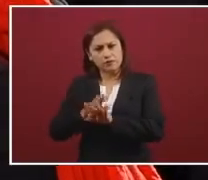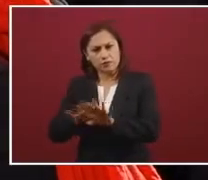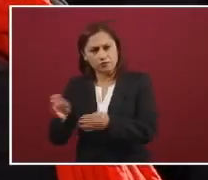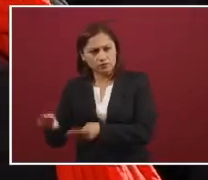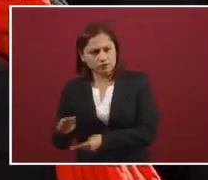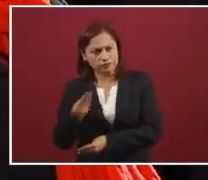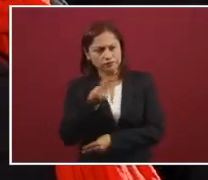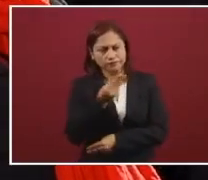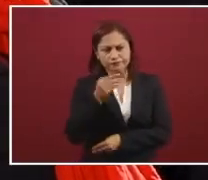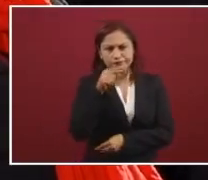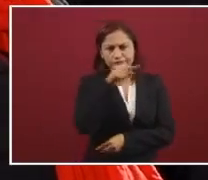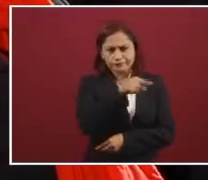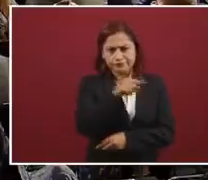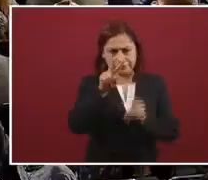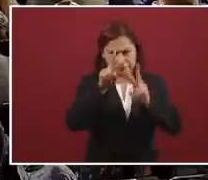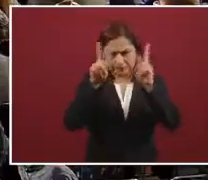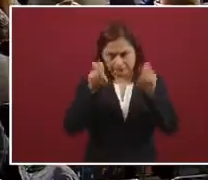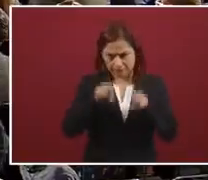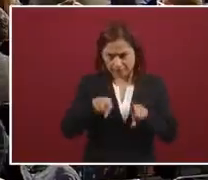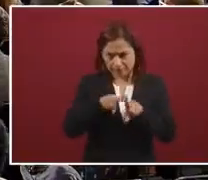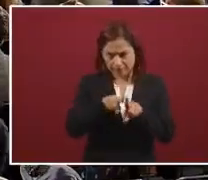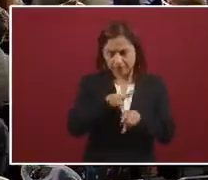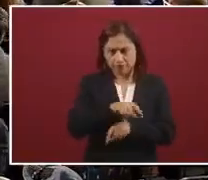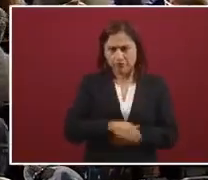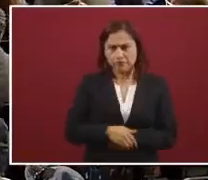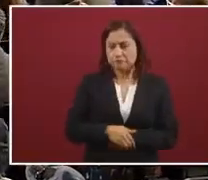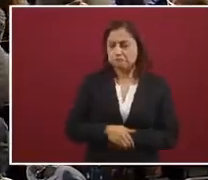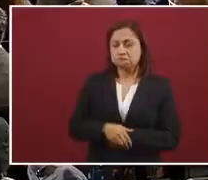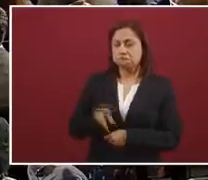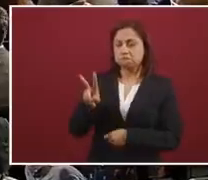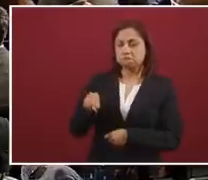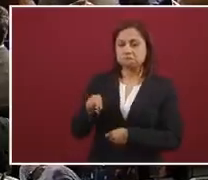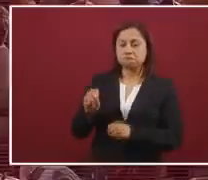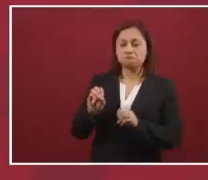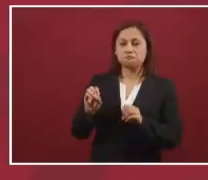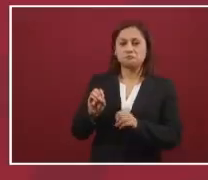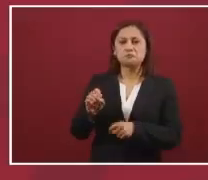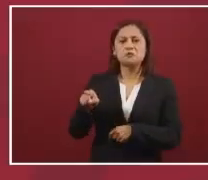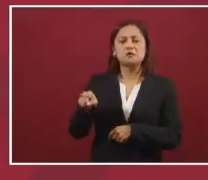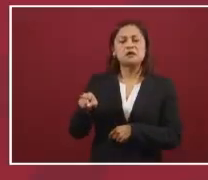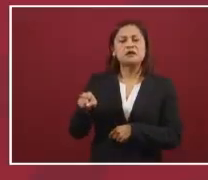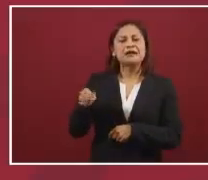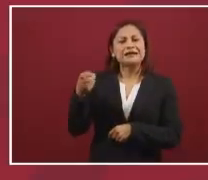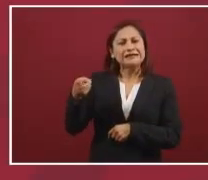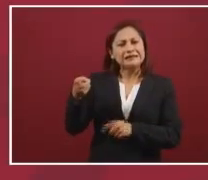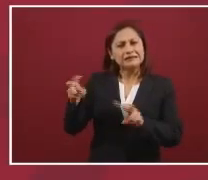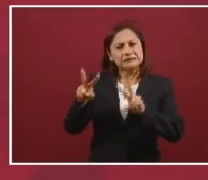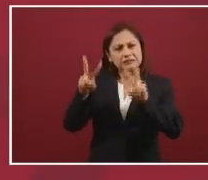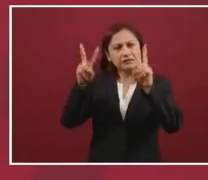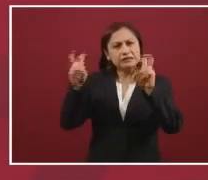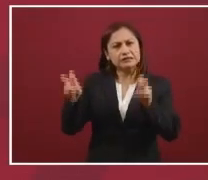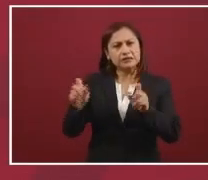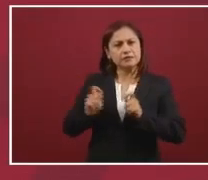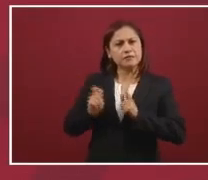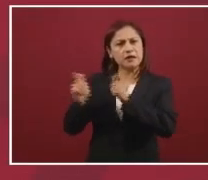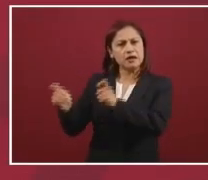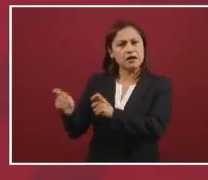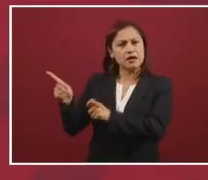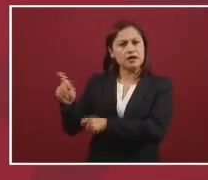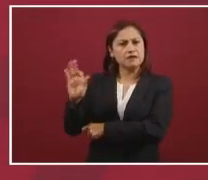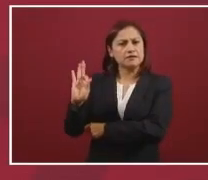ese asunto? No, eso lo está tratando la Fiscalía General.